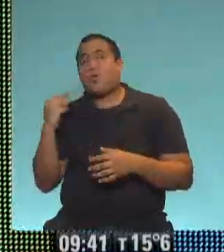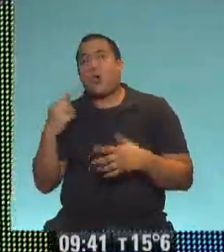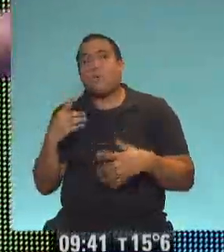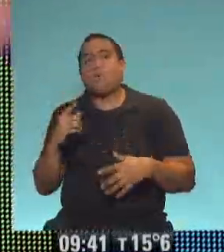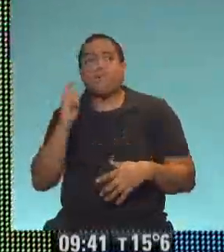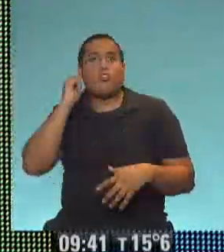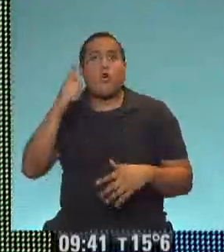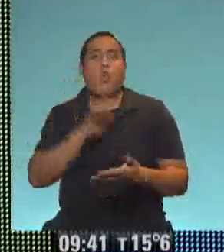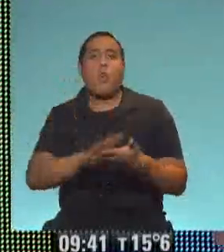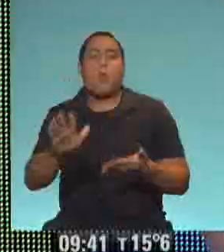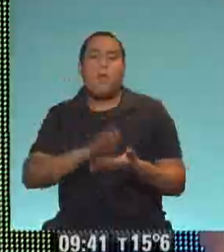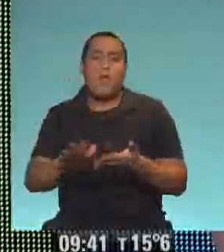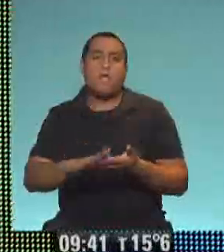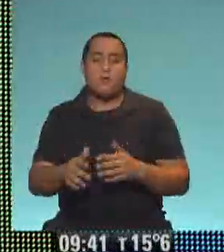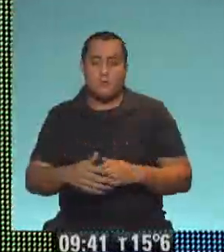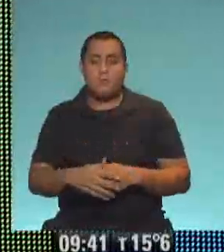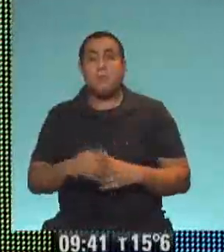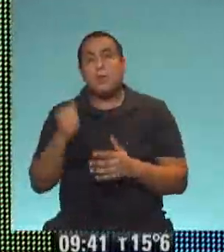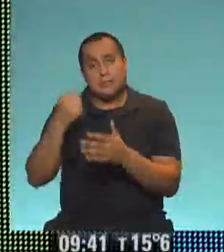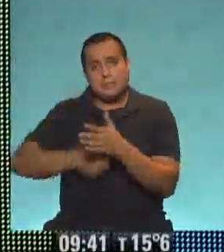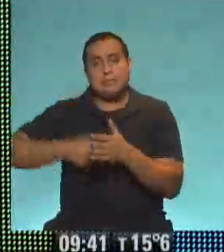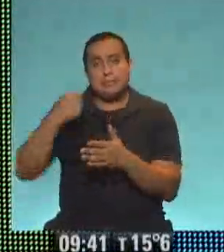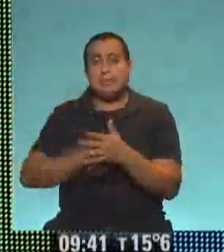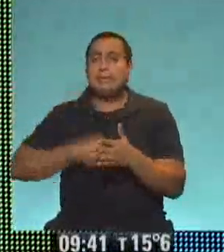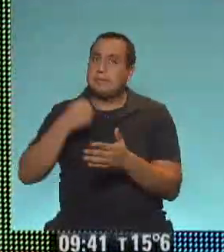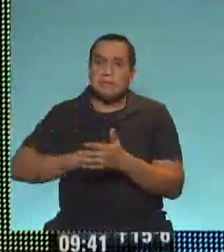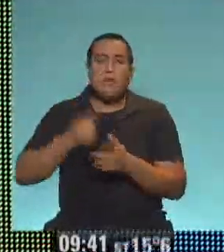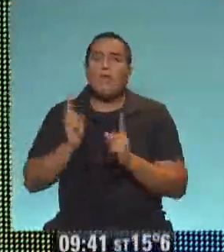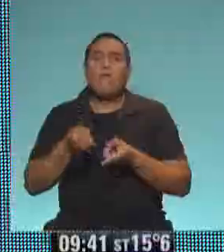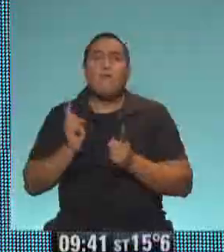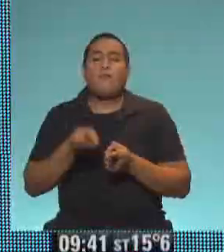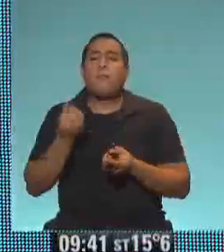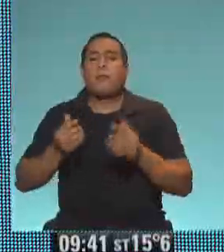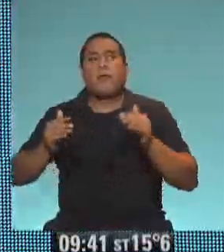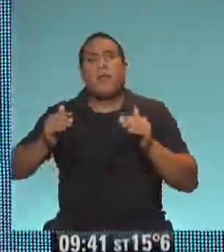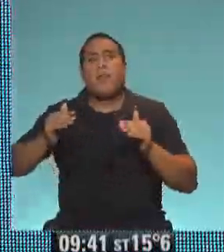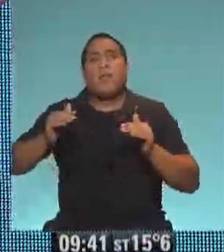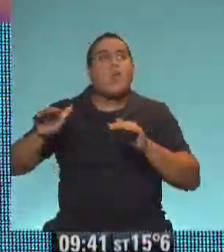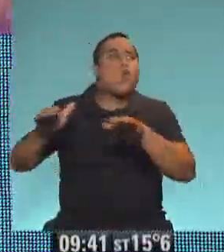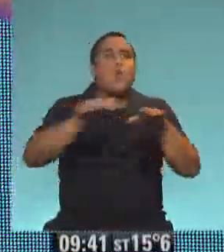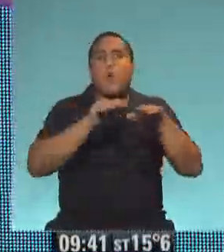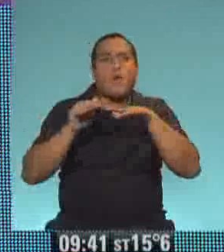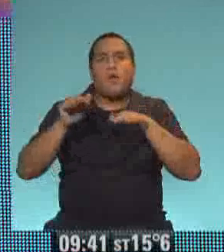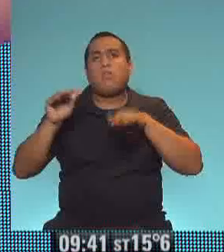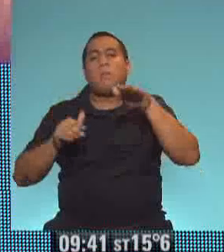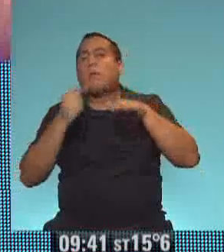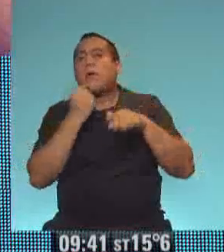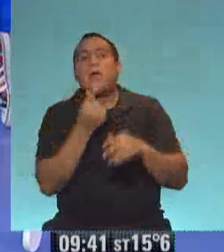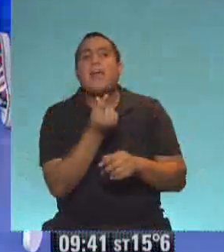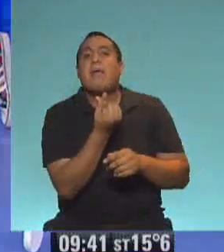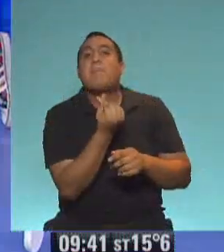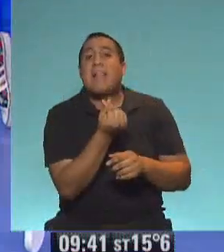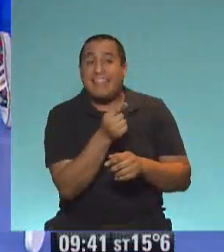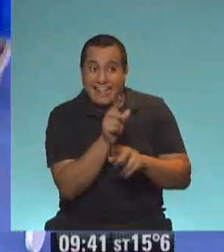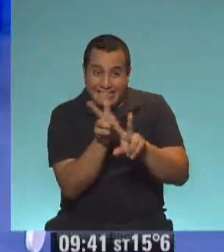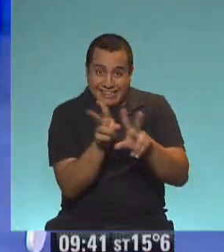logro de las chicas también. Pero es una lucha también, perdón, que hay que seguir, porque bueno, la desigualdad también de lo que ganan es muy grande entre varones